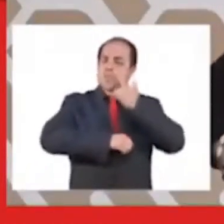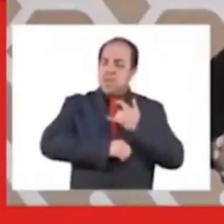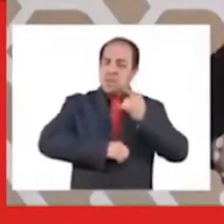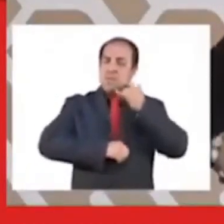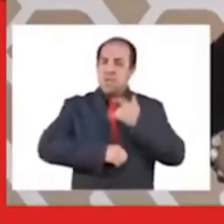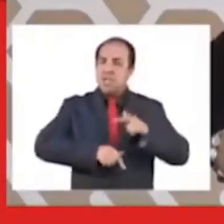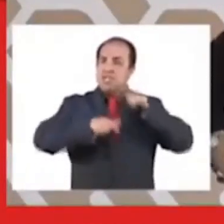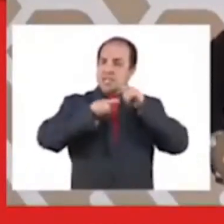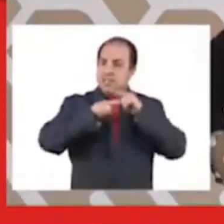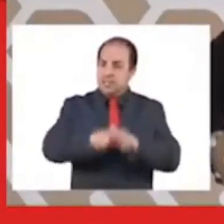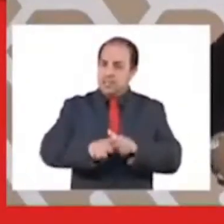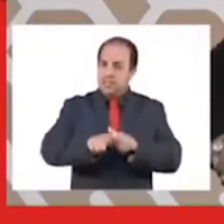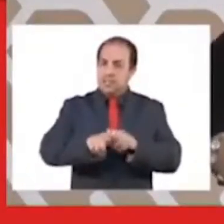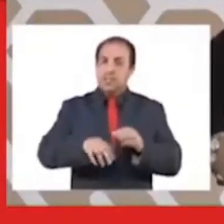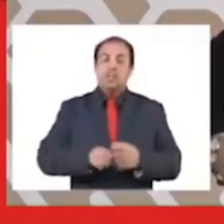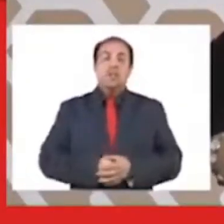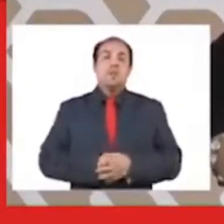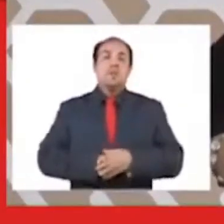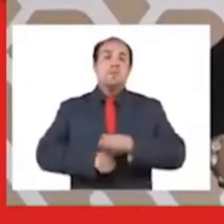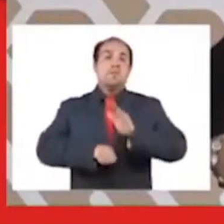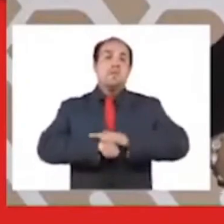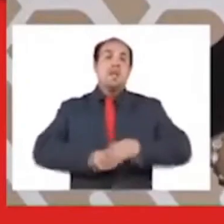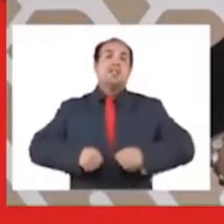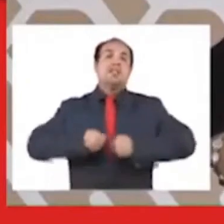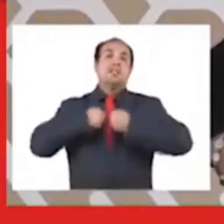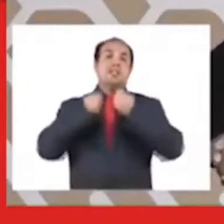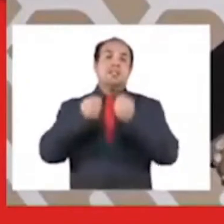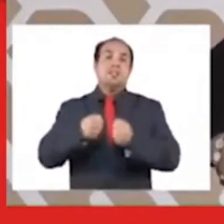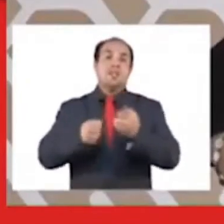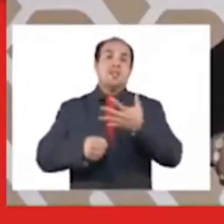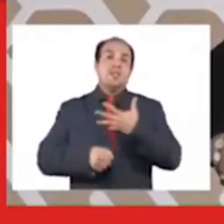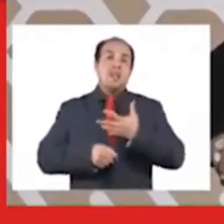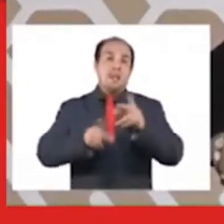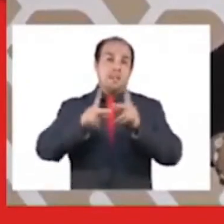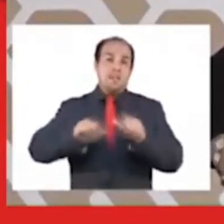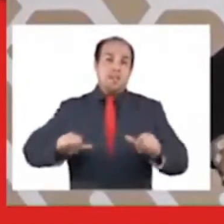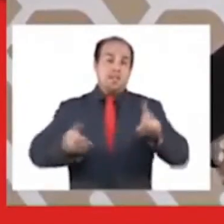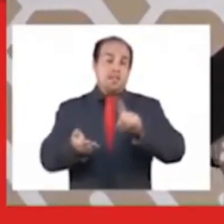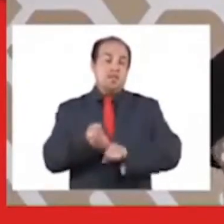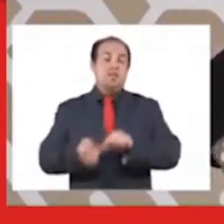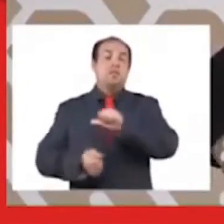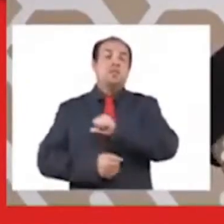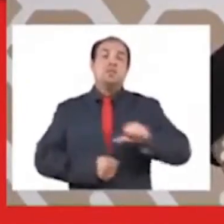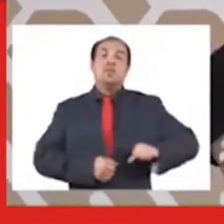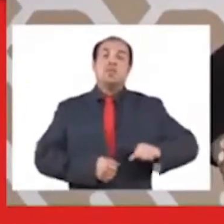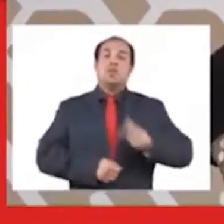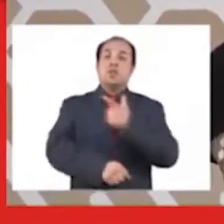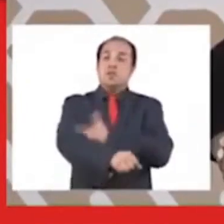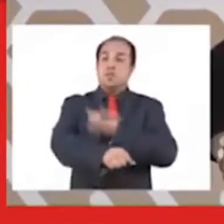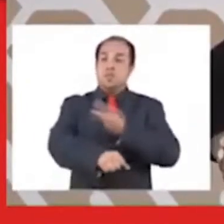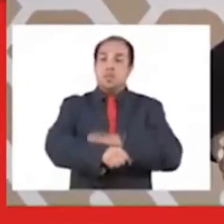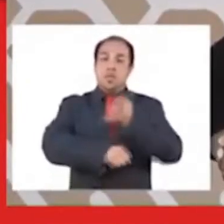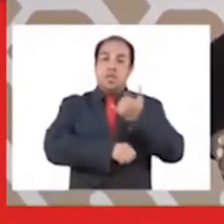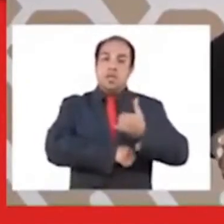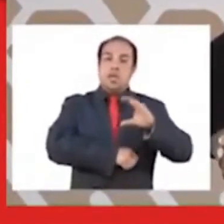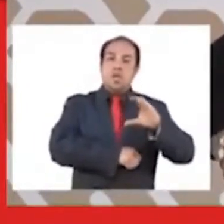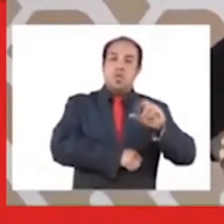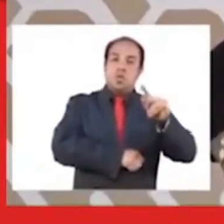para seguir todavía generando más seguridad, más paz en la alcaldía Gustavo Amadero y en